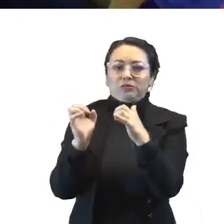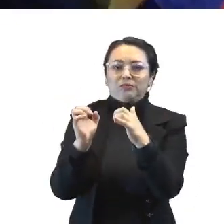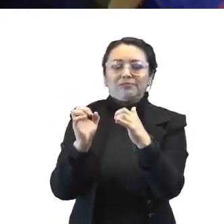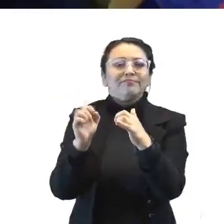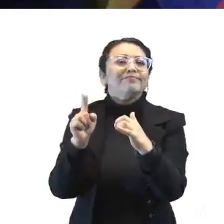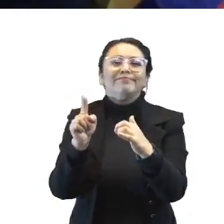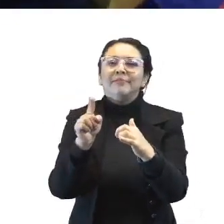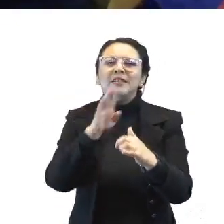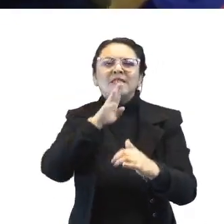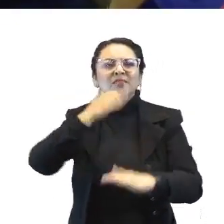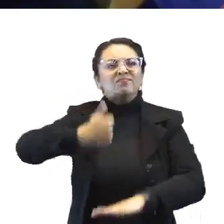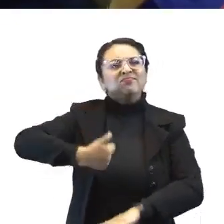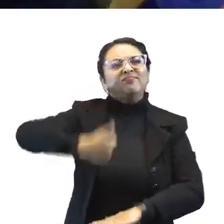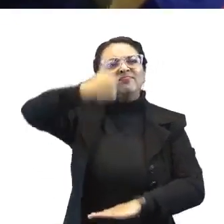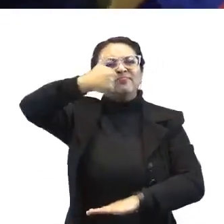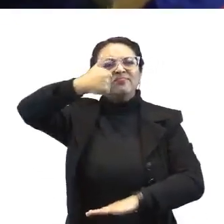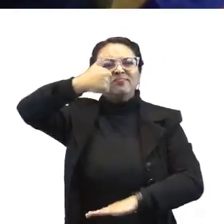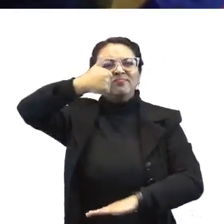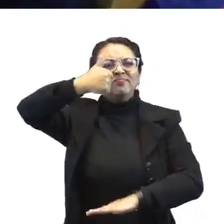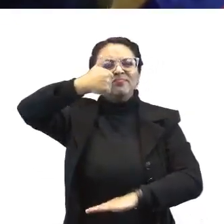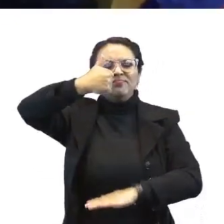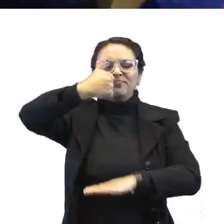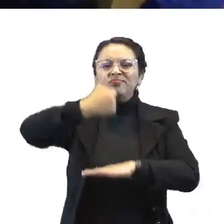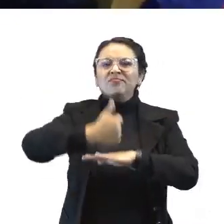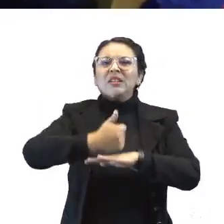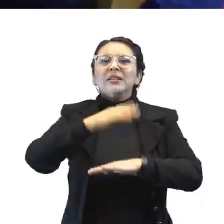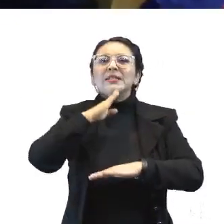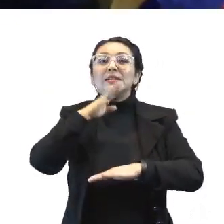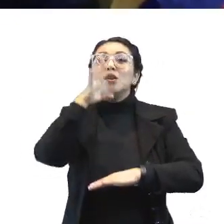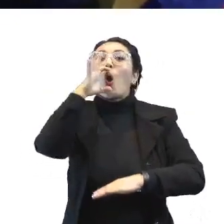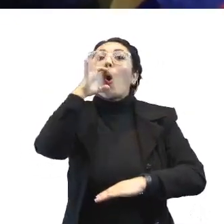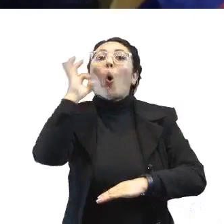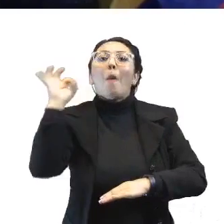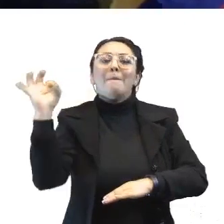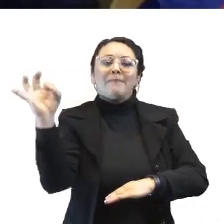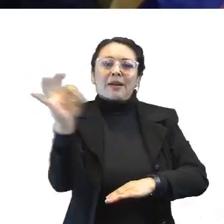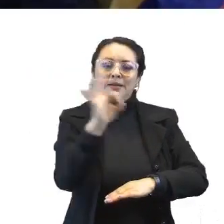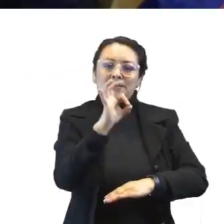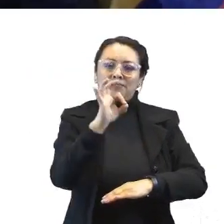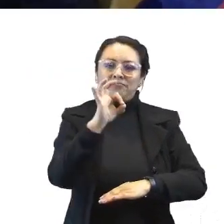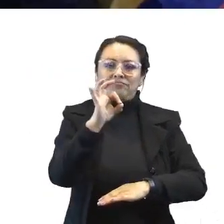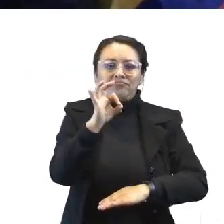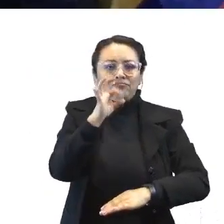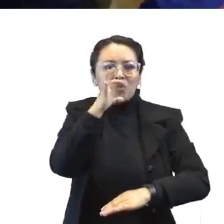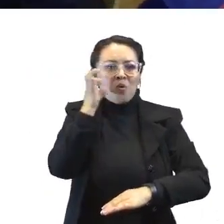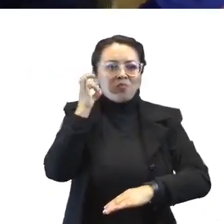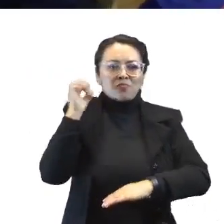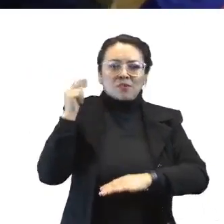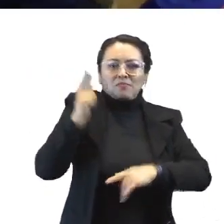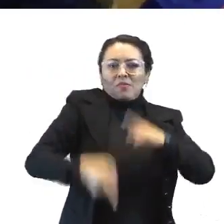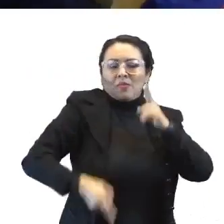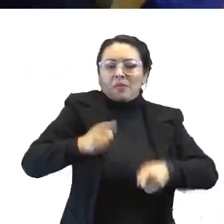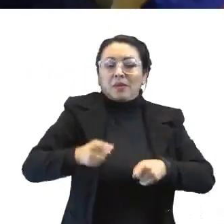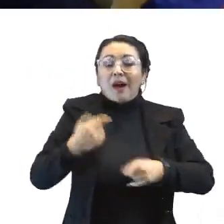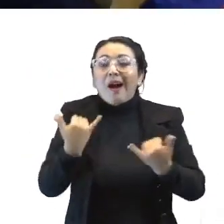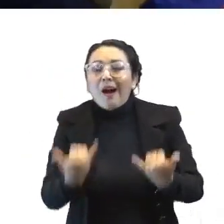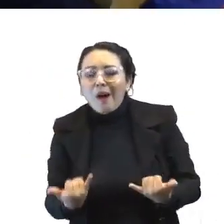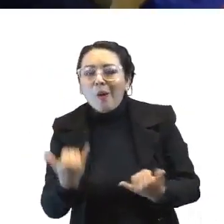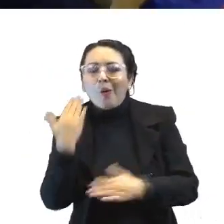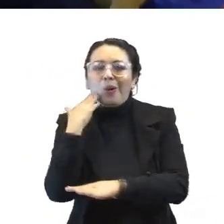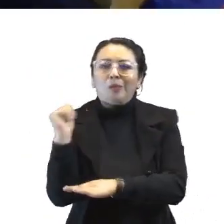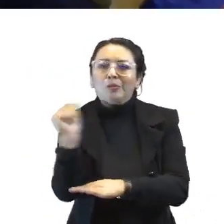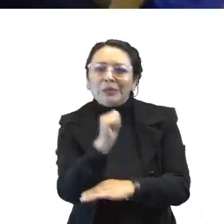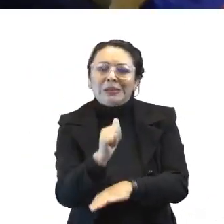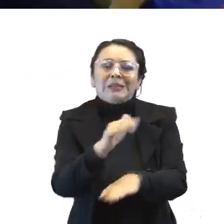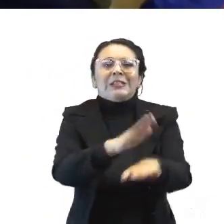impulsado por el patriarcado y asumido por nuestros hombres. Hoy nos toca a nosotras las mujeres instar